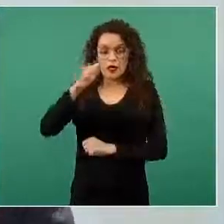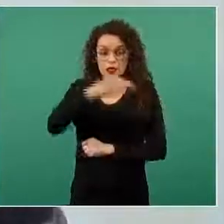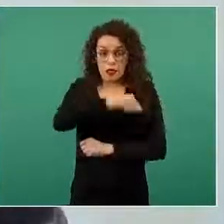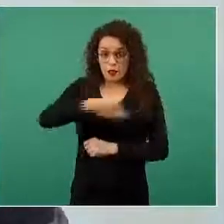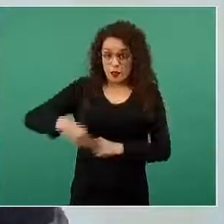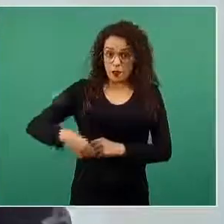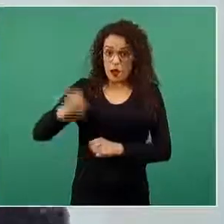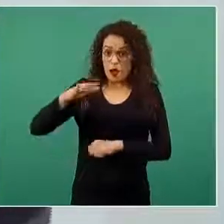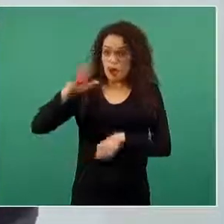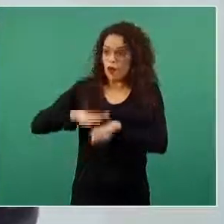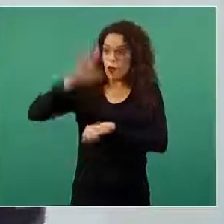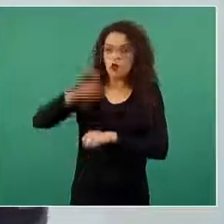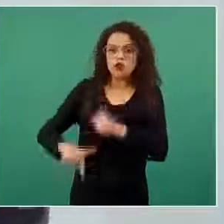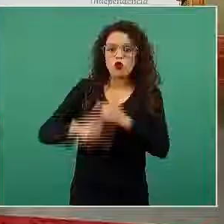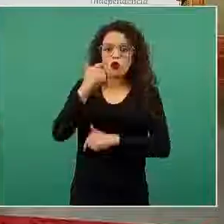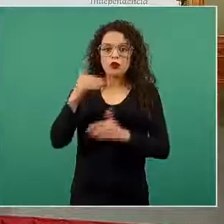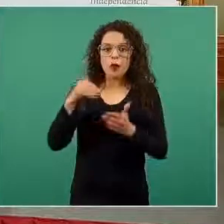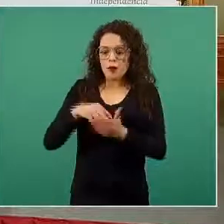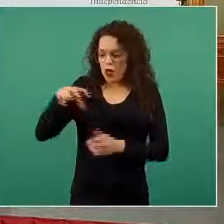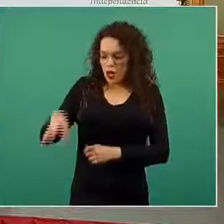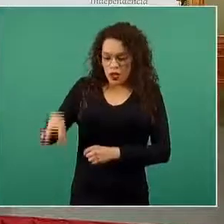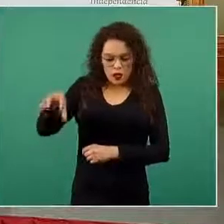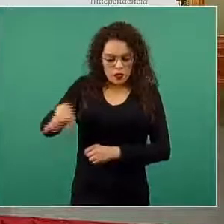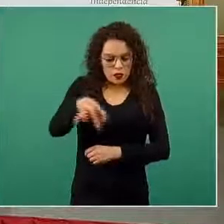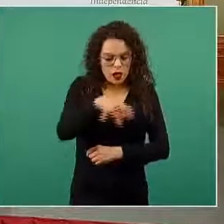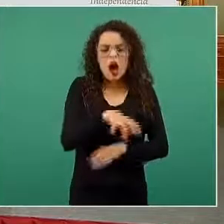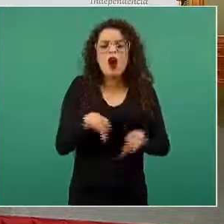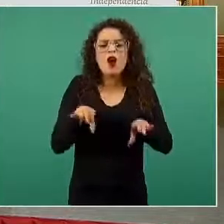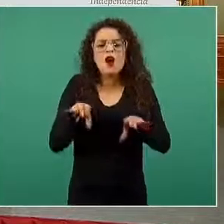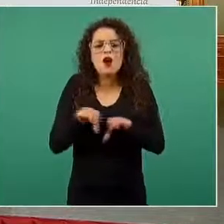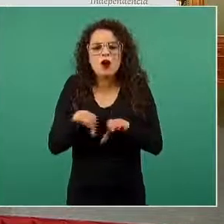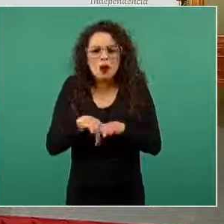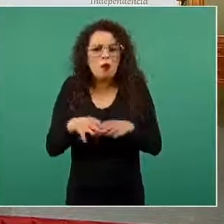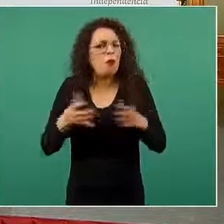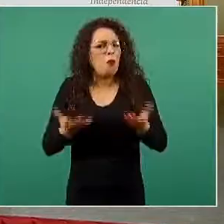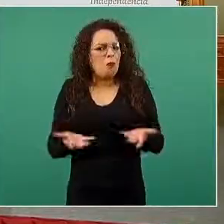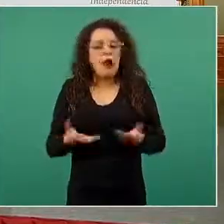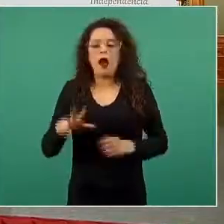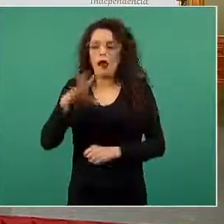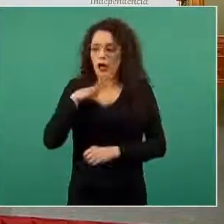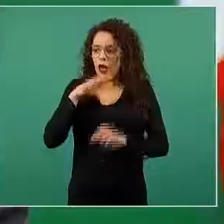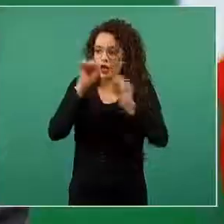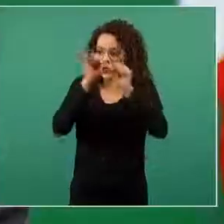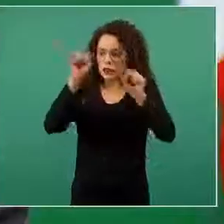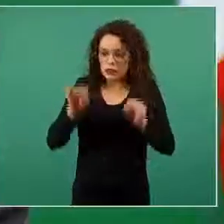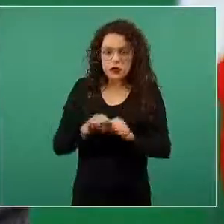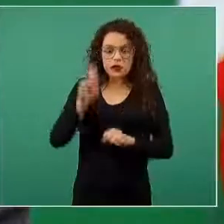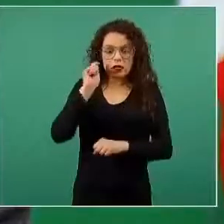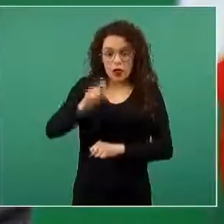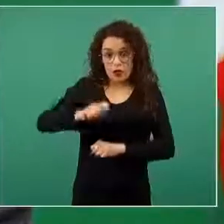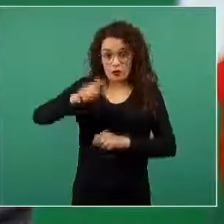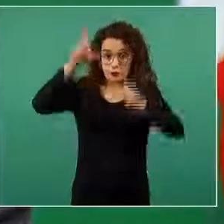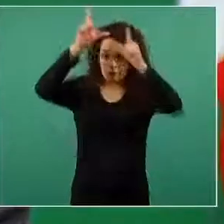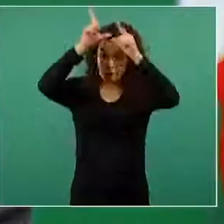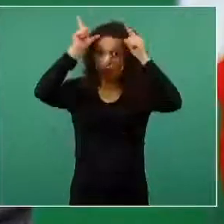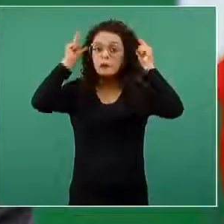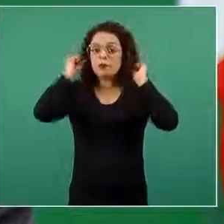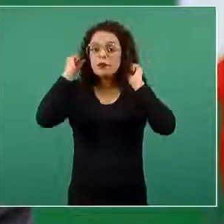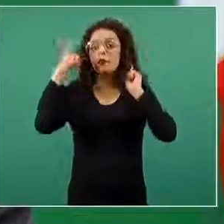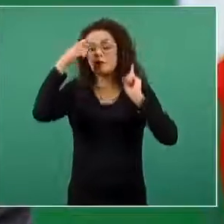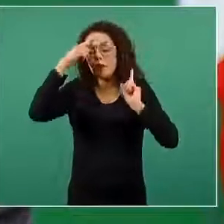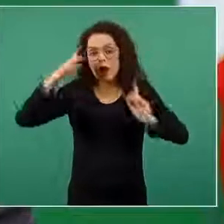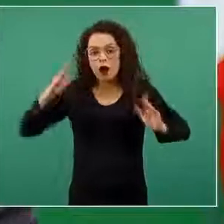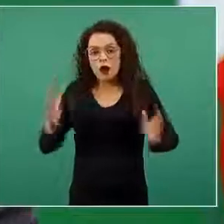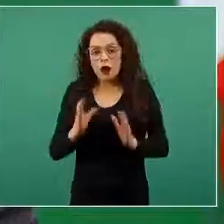y las más de 12,000 localidades. ¿En base a qué? A que tenemos un sistema de enfermería y de promoción a la